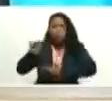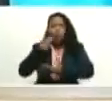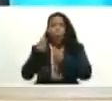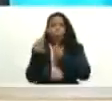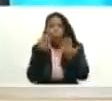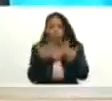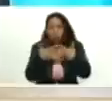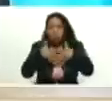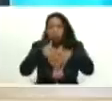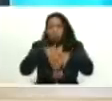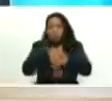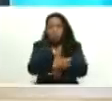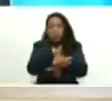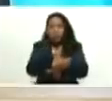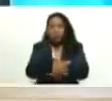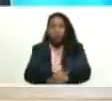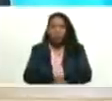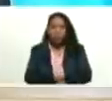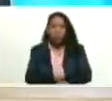complementariedad.